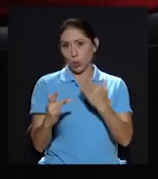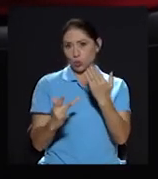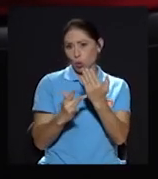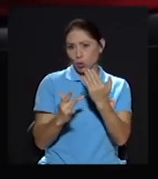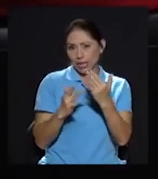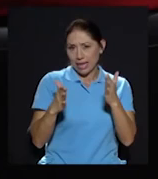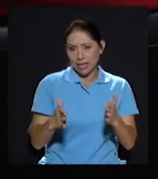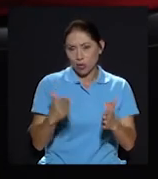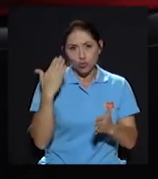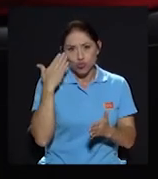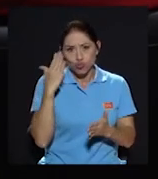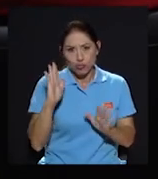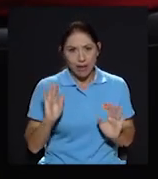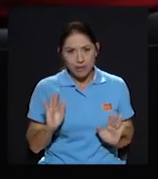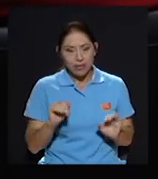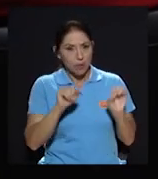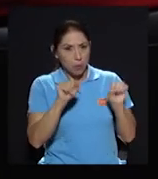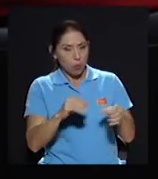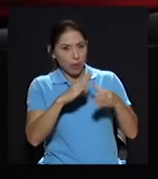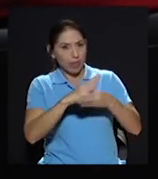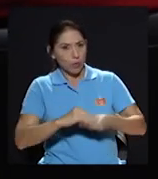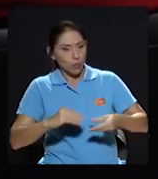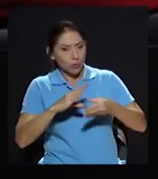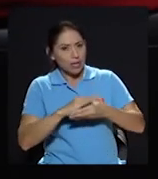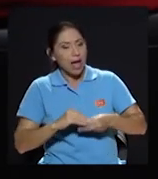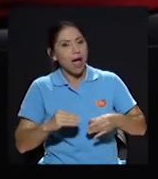cuéntenos aunque no es el tema